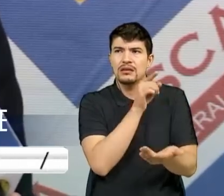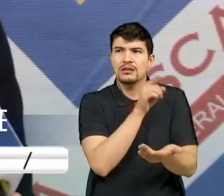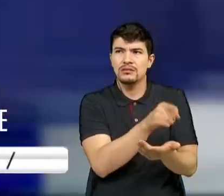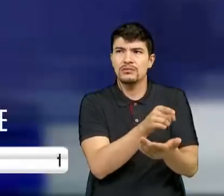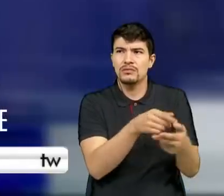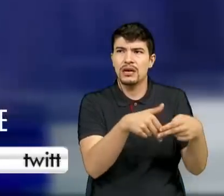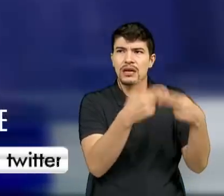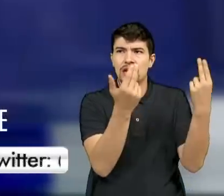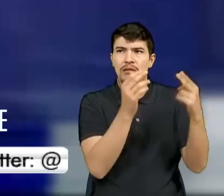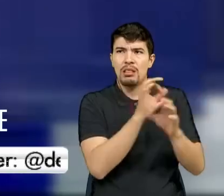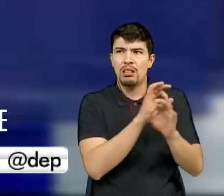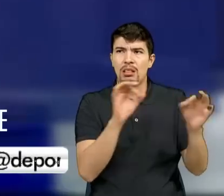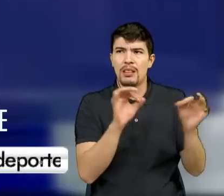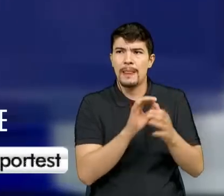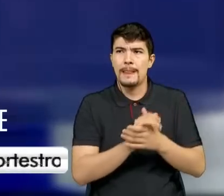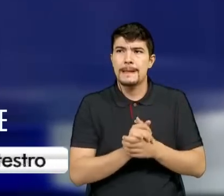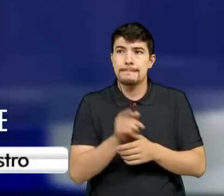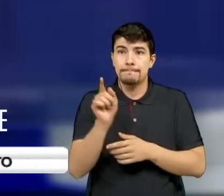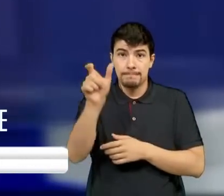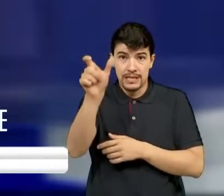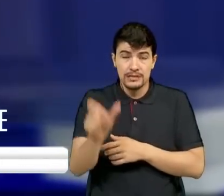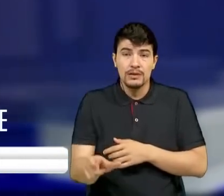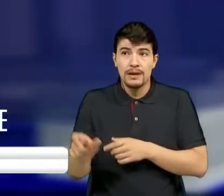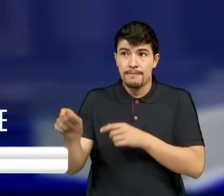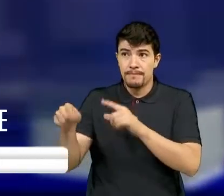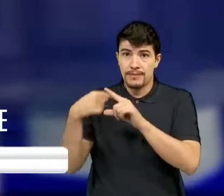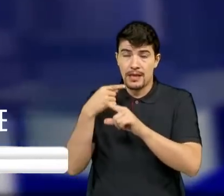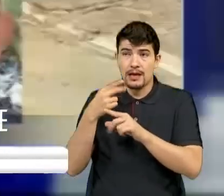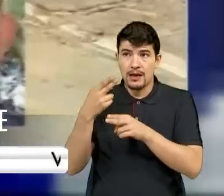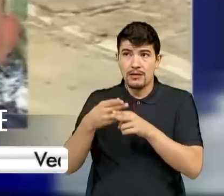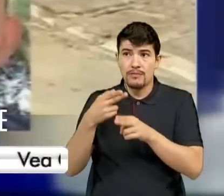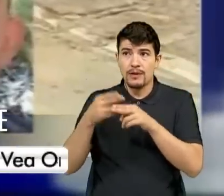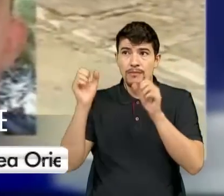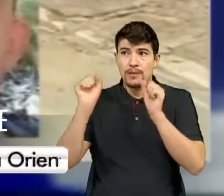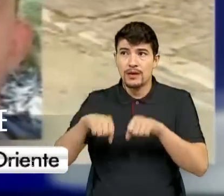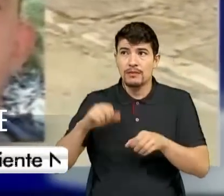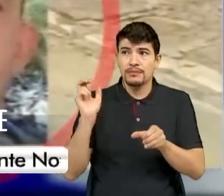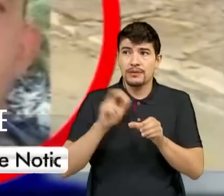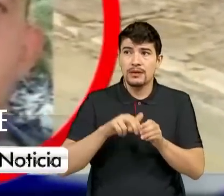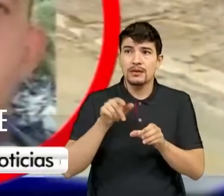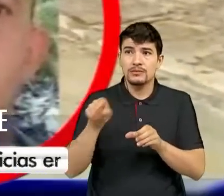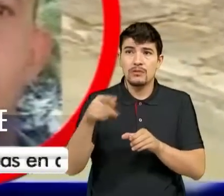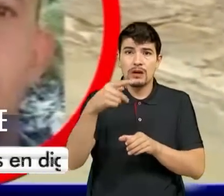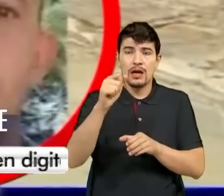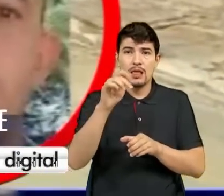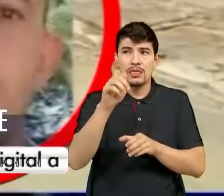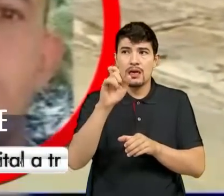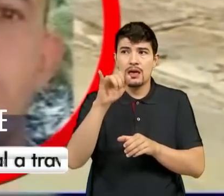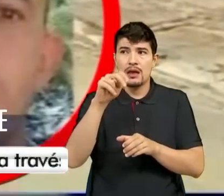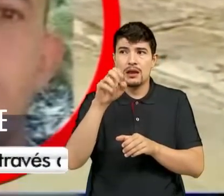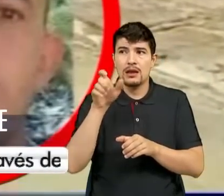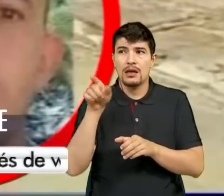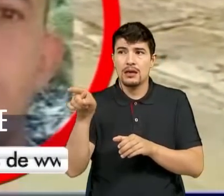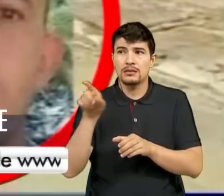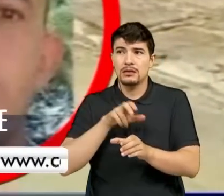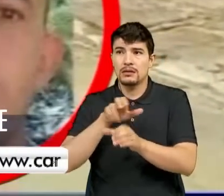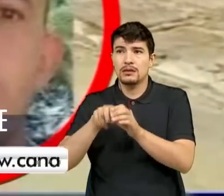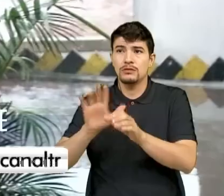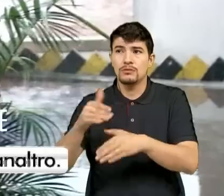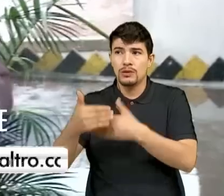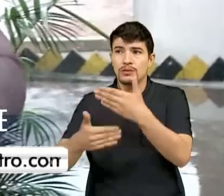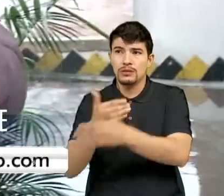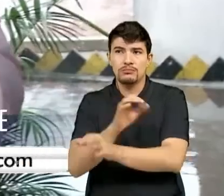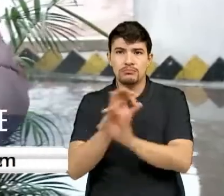género. Sobre la persona que facilitó su nombre para realizar la consignación a Caterine, este no fue vinculado al